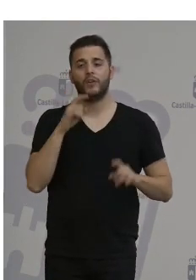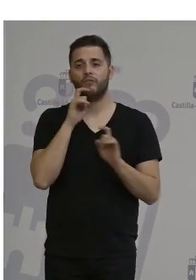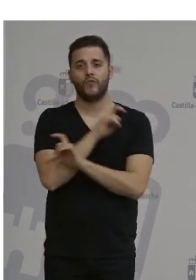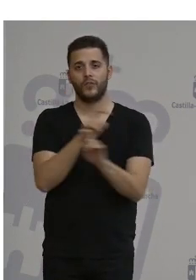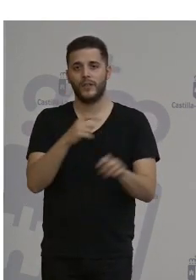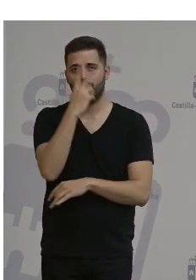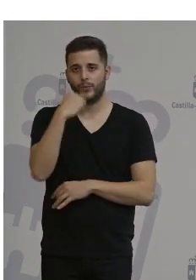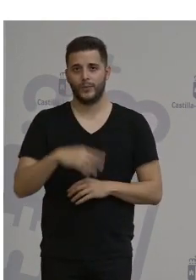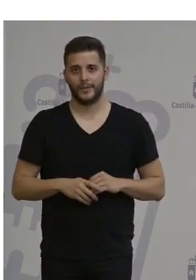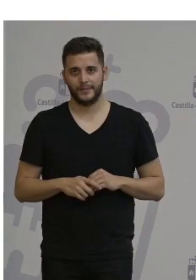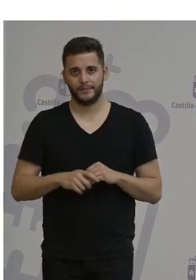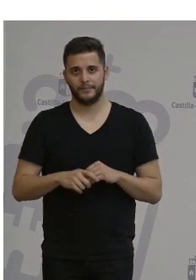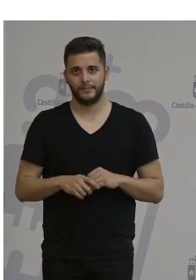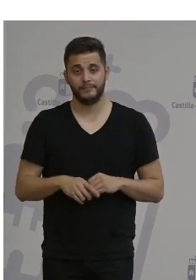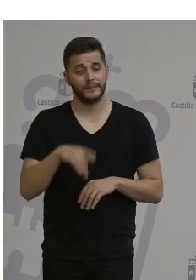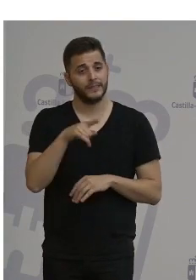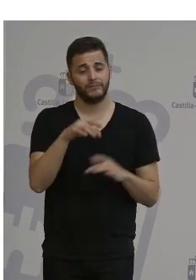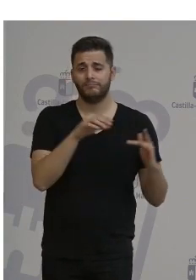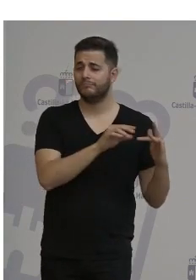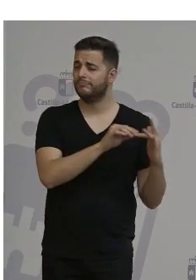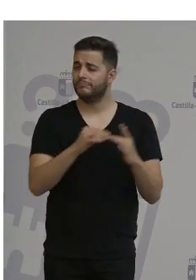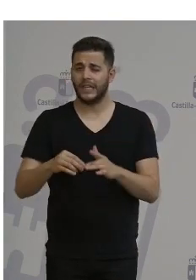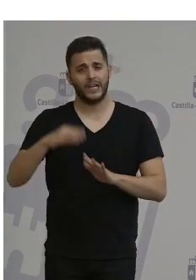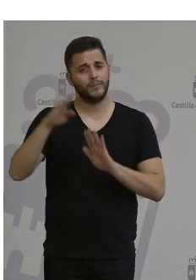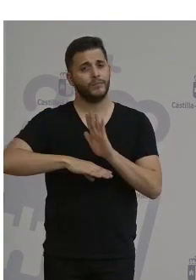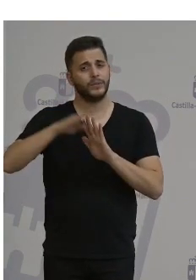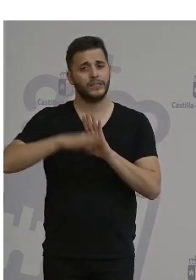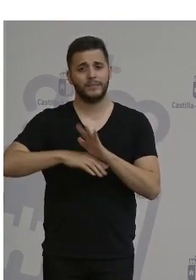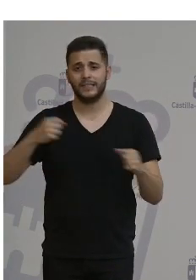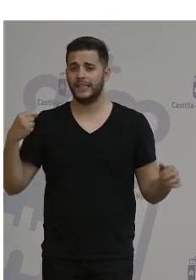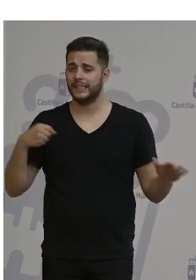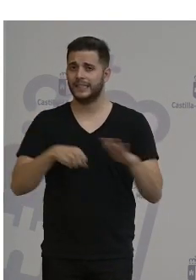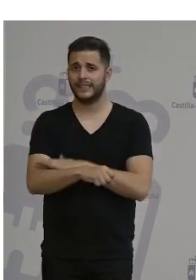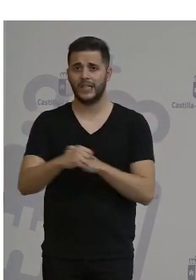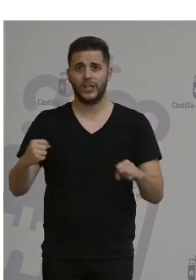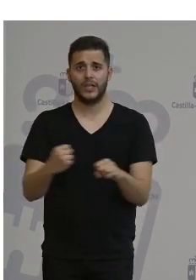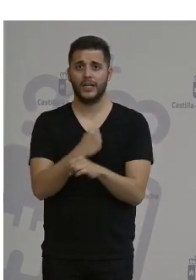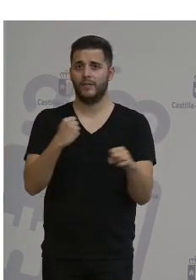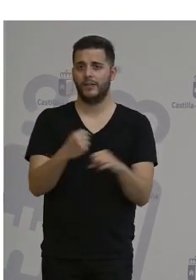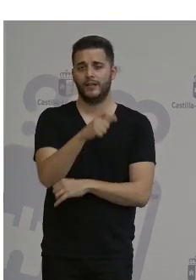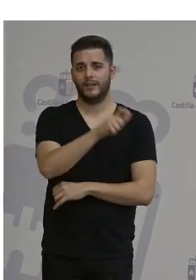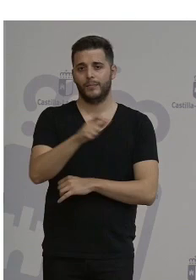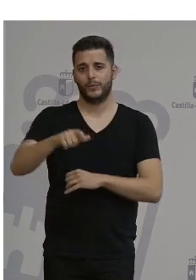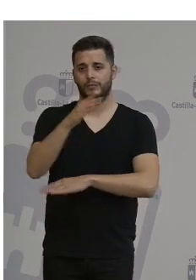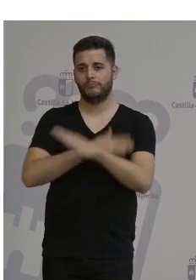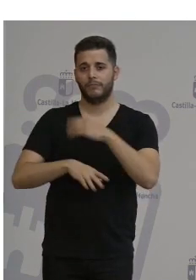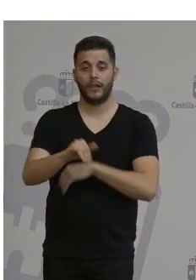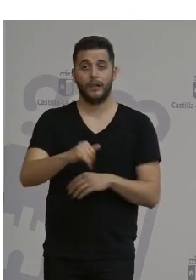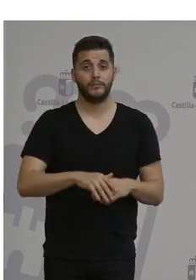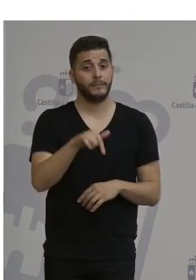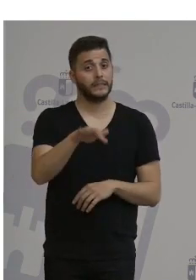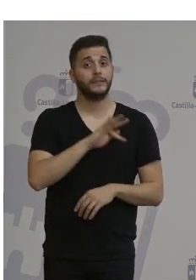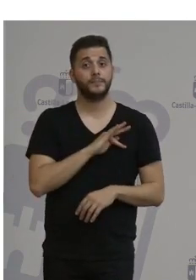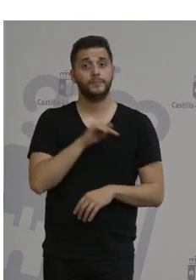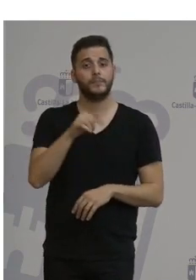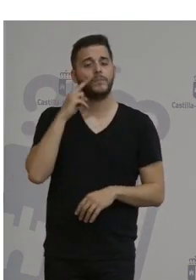ONCE, referente indiscutible en programas de integración laboral de personas con discapacidad. Este premio